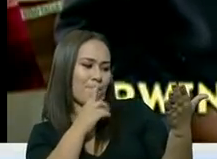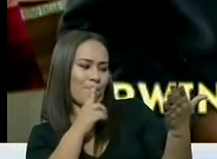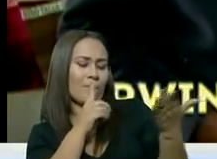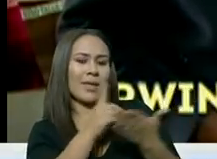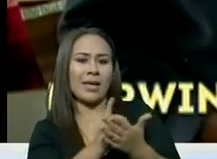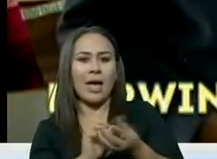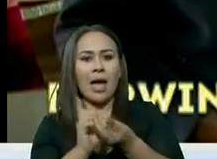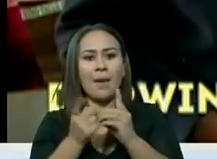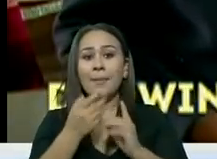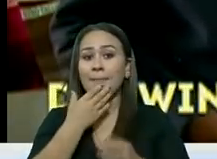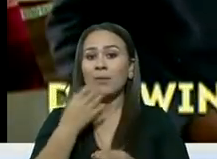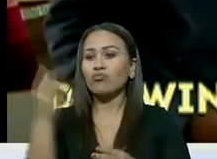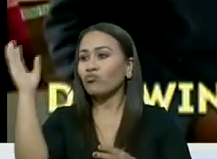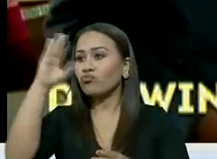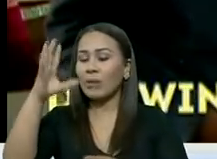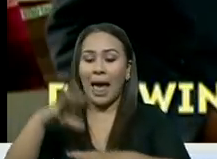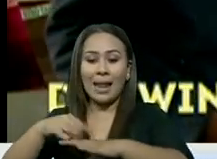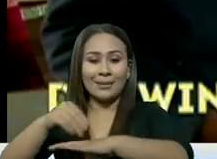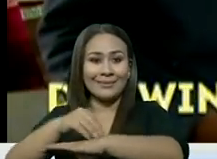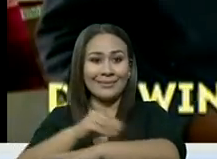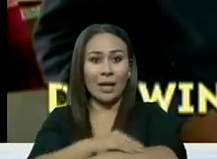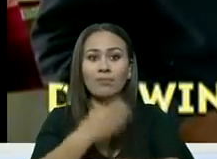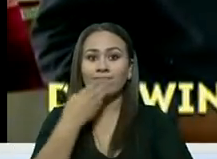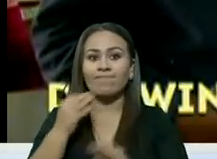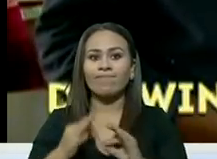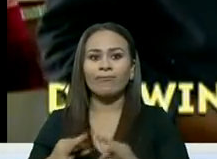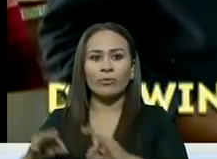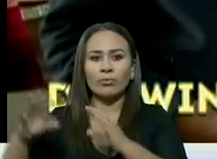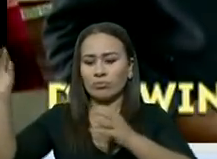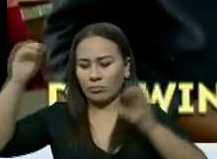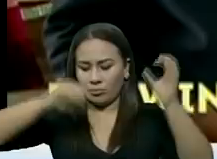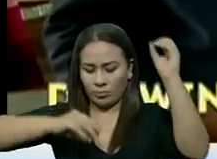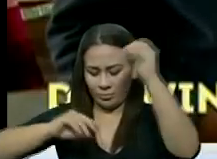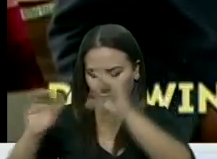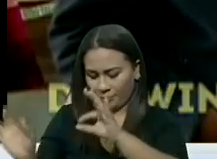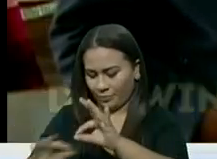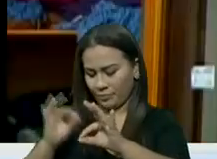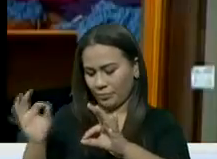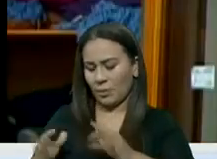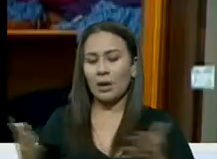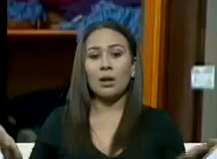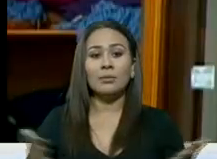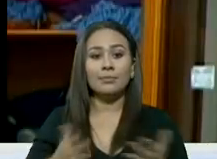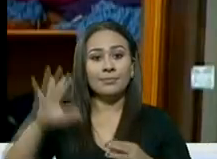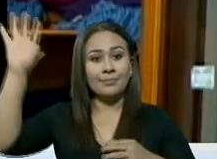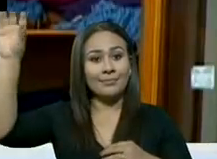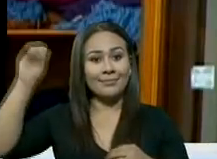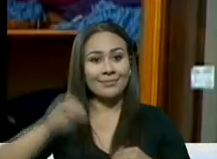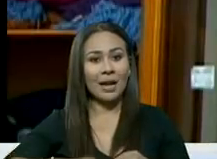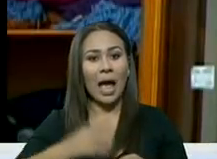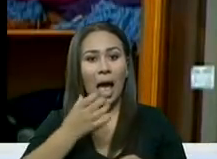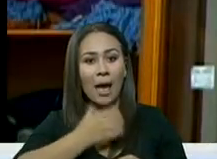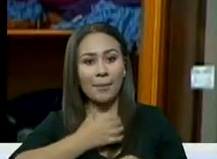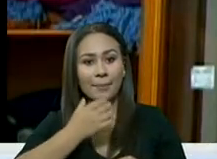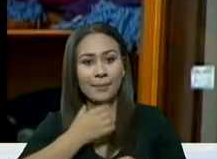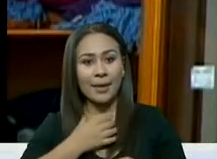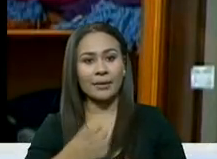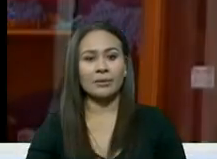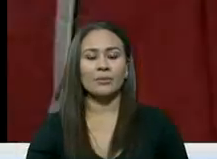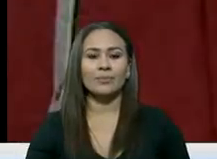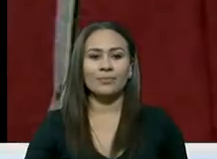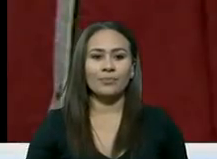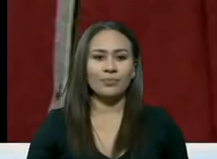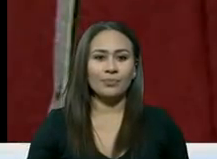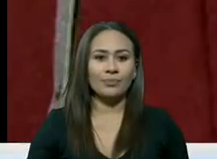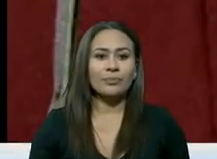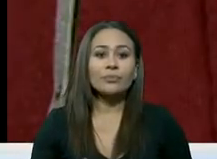una mejor calidad de lana, de tal forma que a veces tenían que traer desde Ambato, lo más cercano de producción de lana,